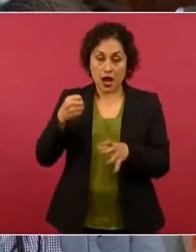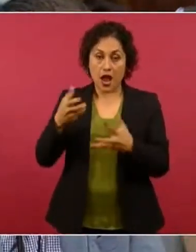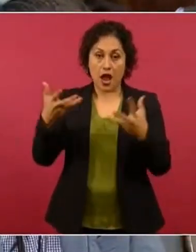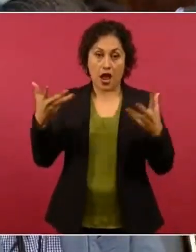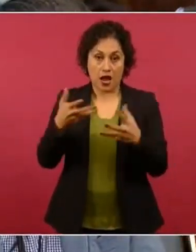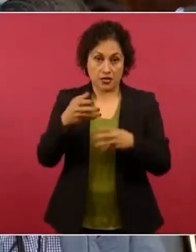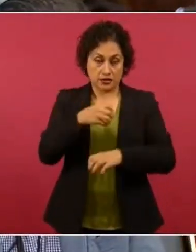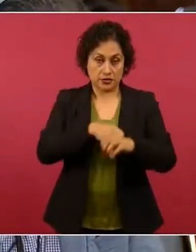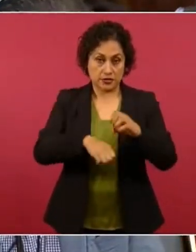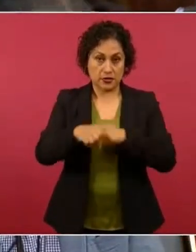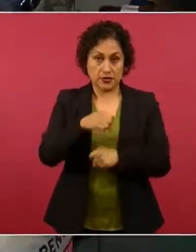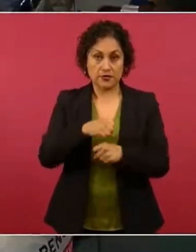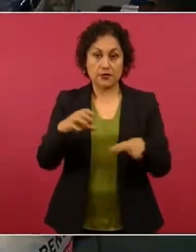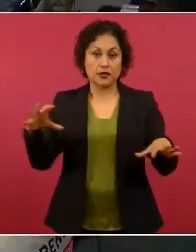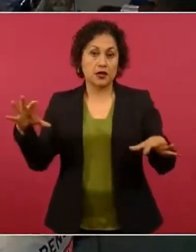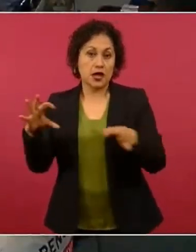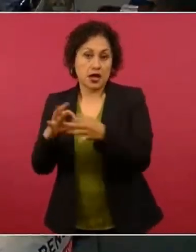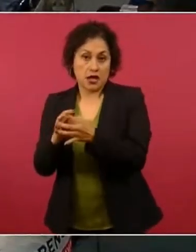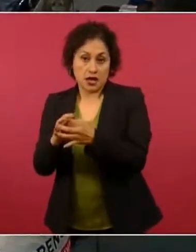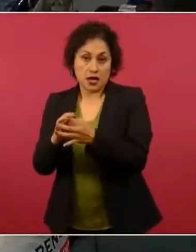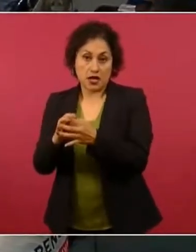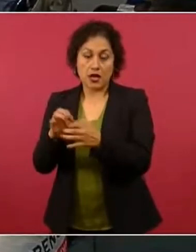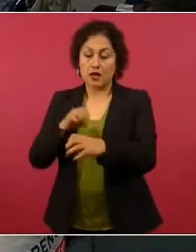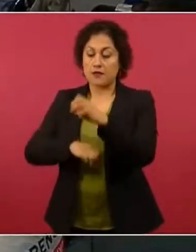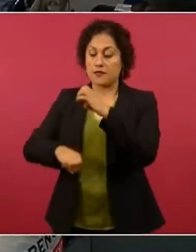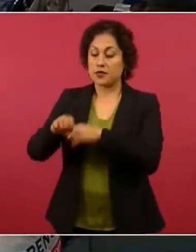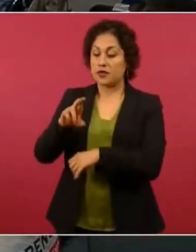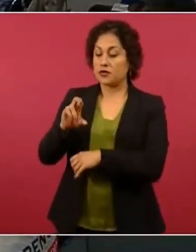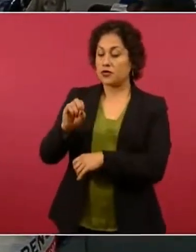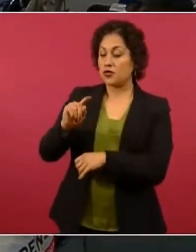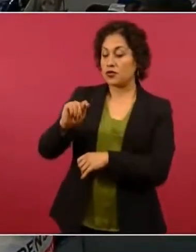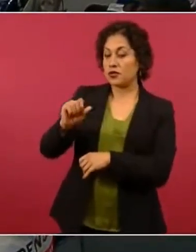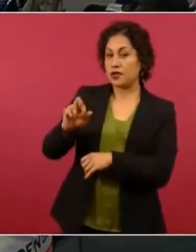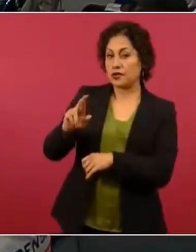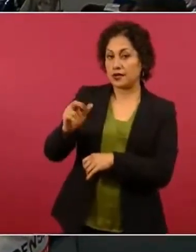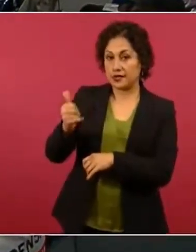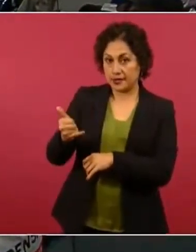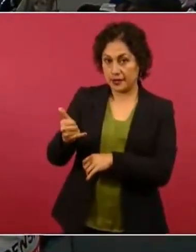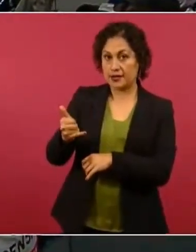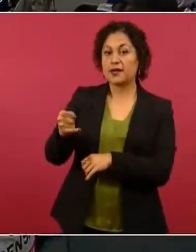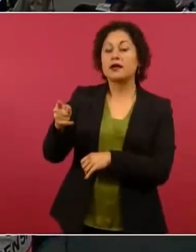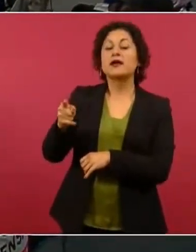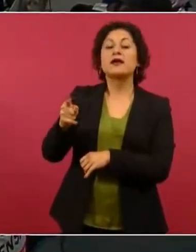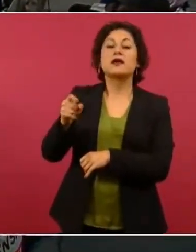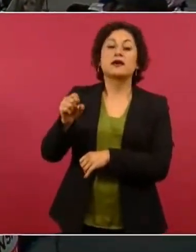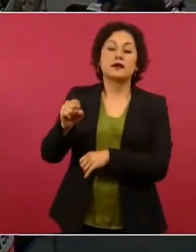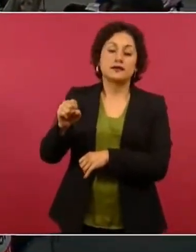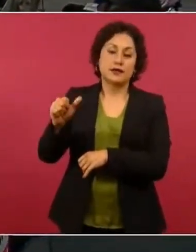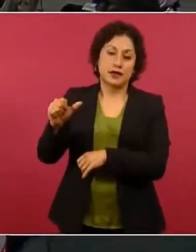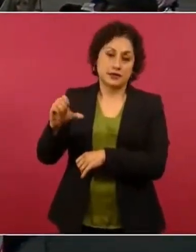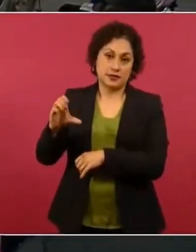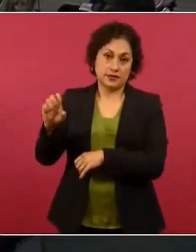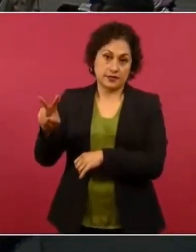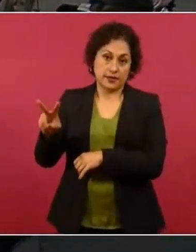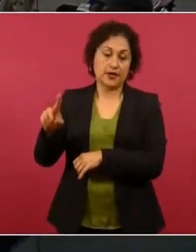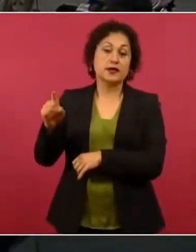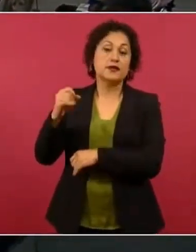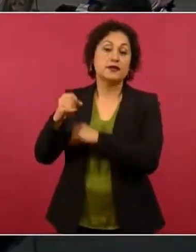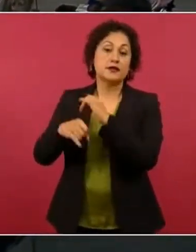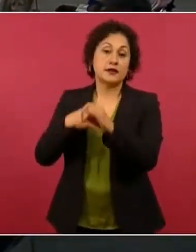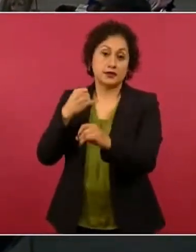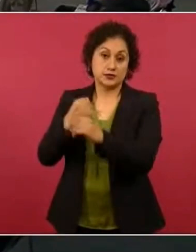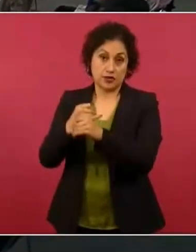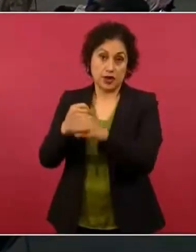formalizó un con la empresa rotaryling internacional que sea de para obtener dos contratos